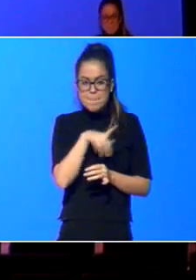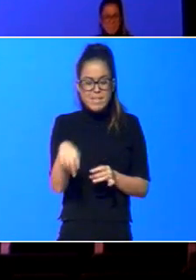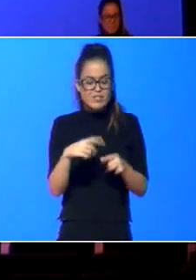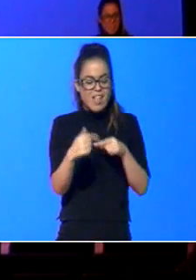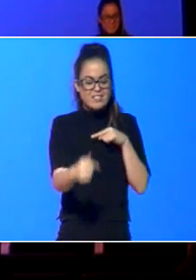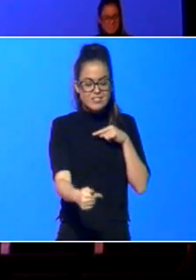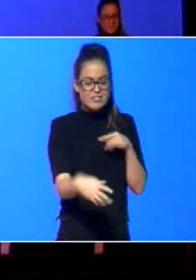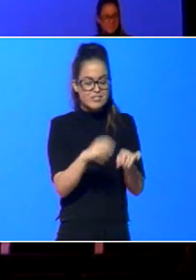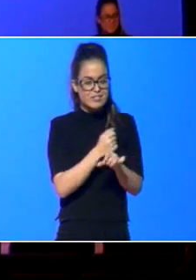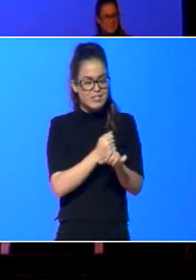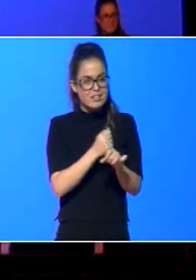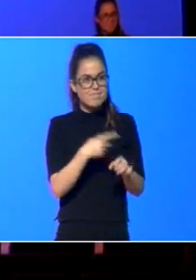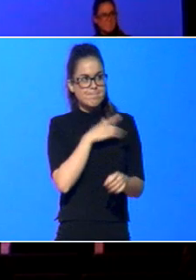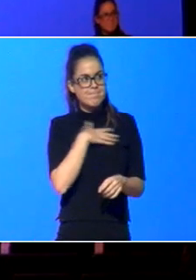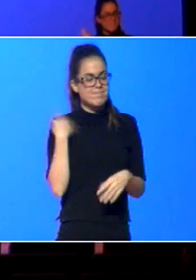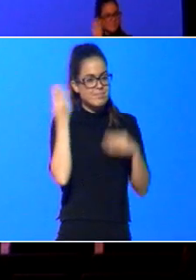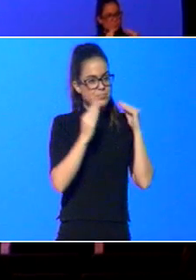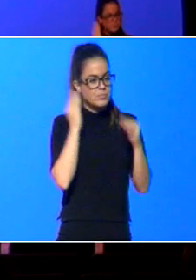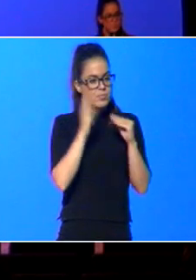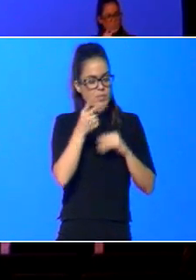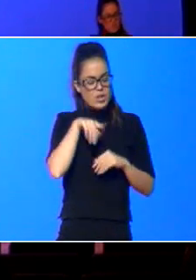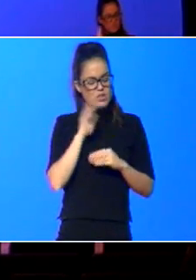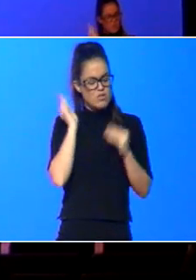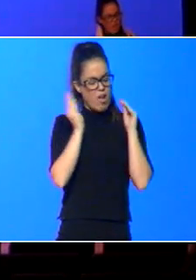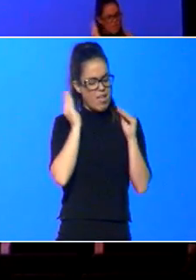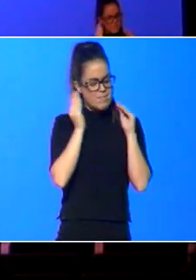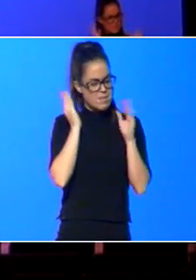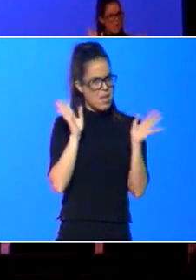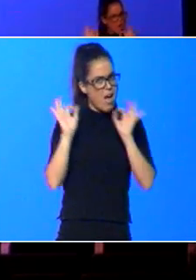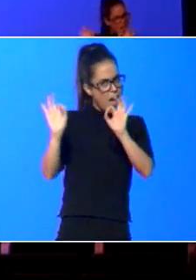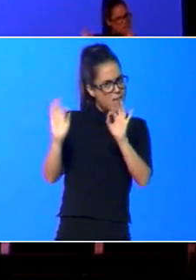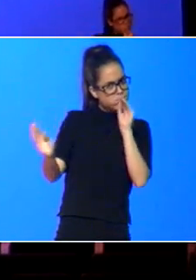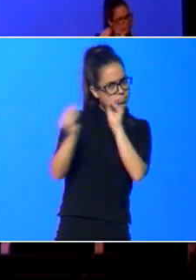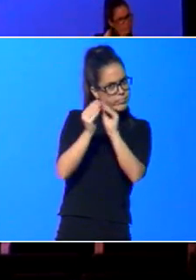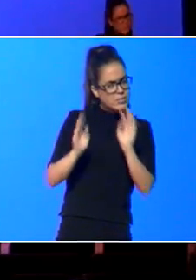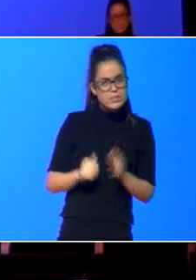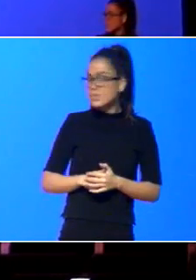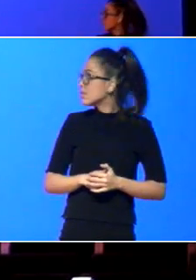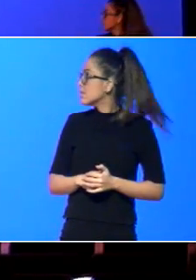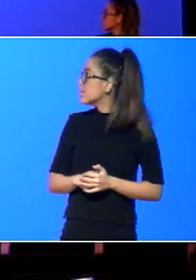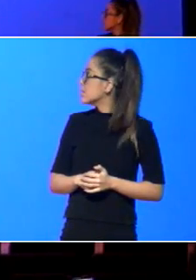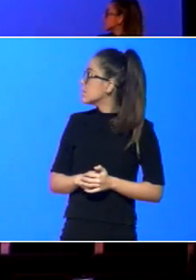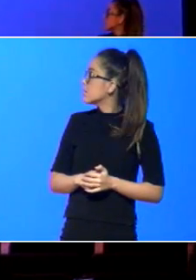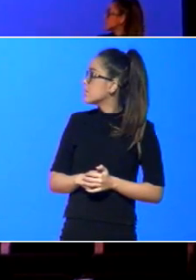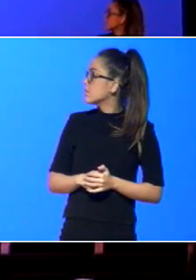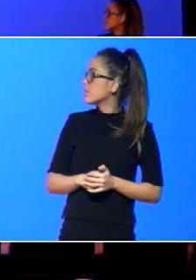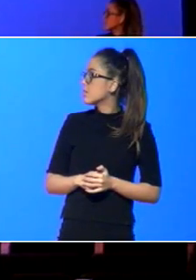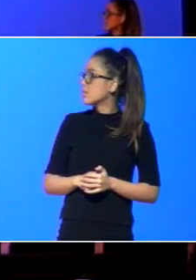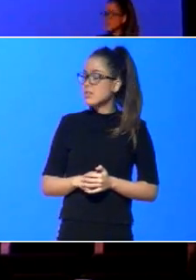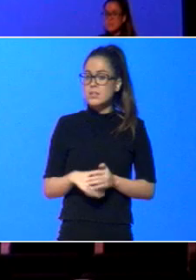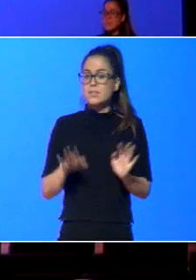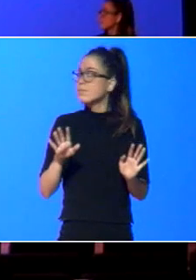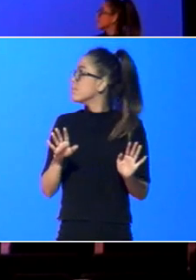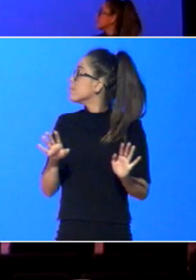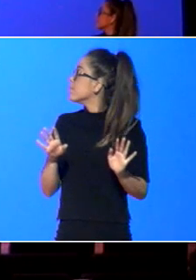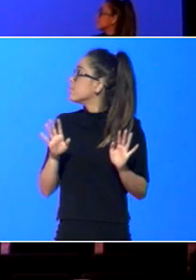gustaría que se planteara si esto es lo que tenemos en la cabeza. Porque realmente esa frase que es como muy... Yo la pone